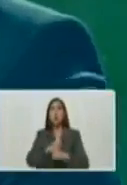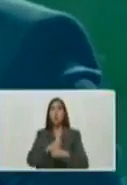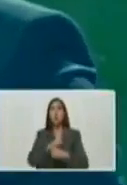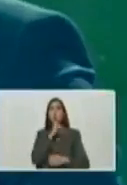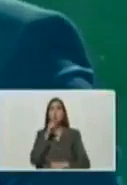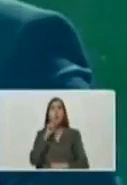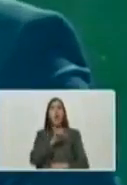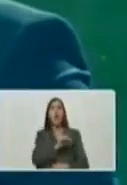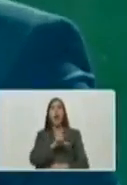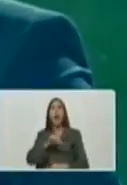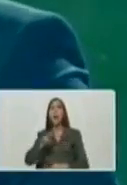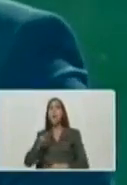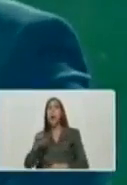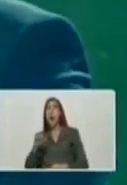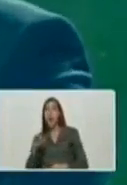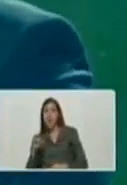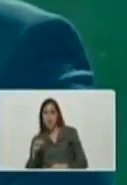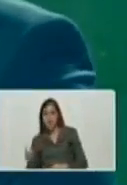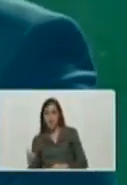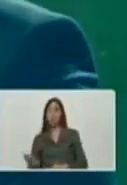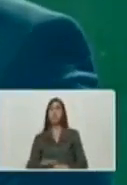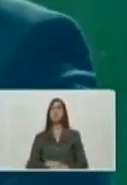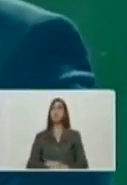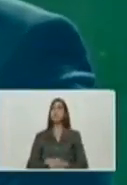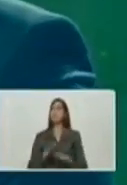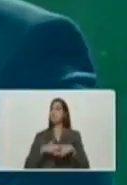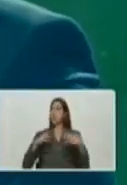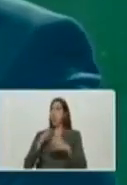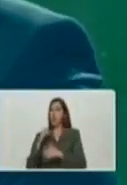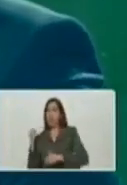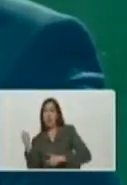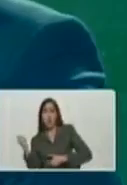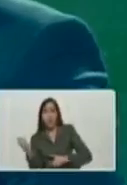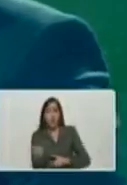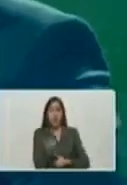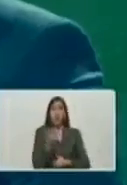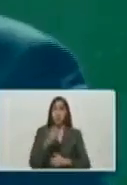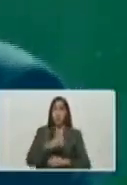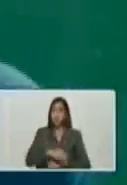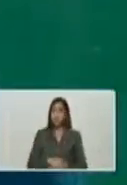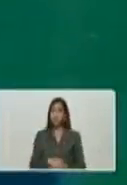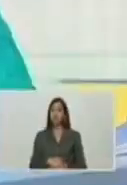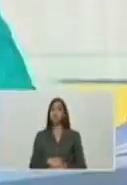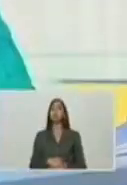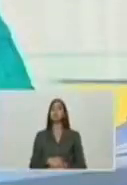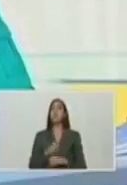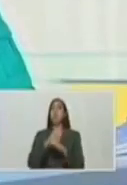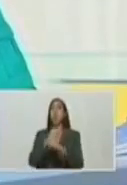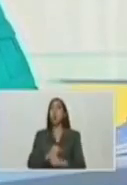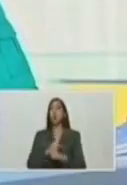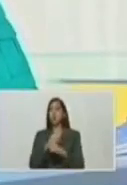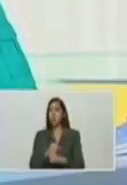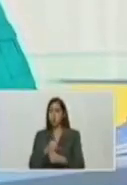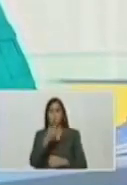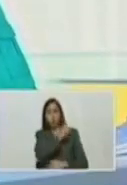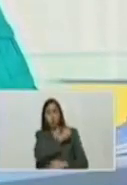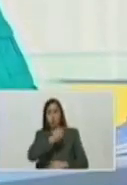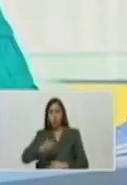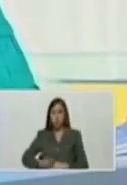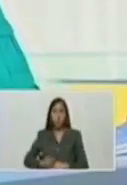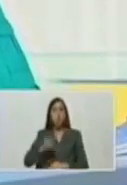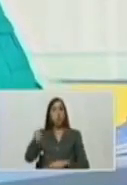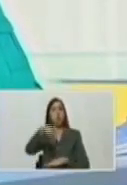Álvarez. El Grandes Ligas venezolano. Antonio Potro Álvarez, presidente del Instituto Nacional